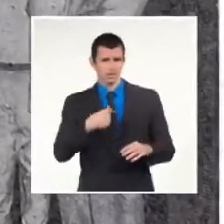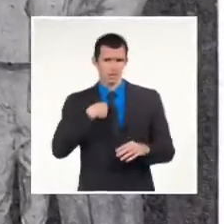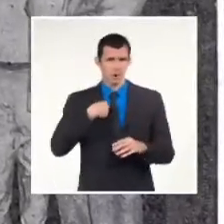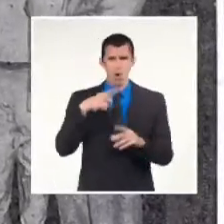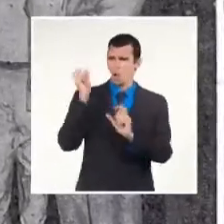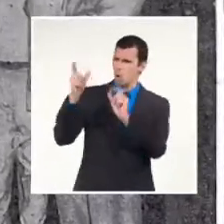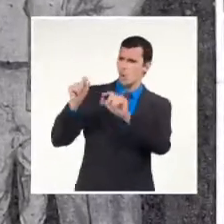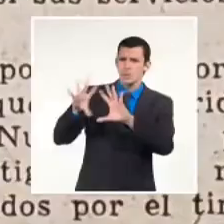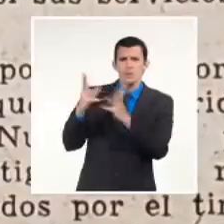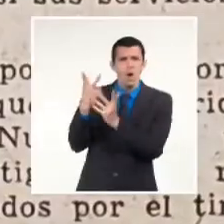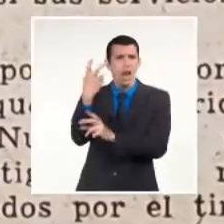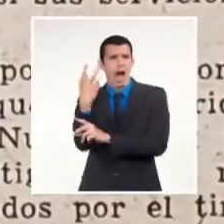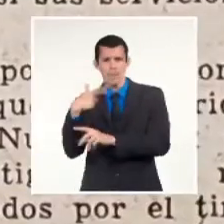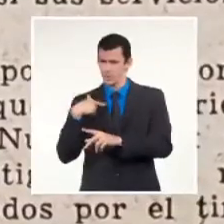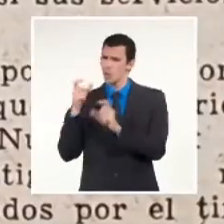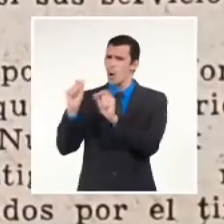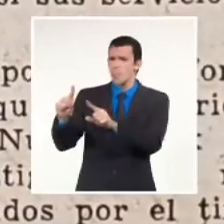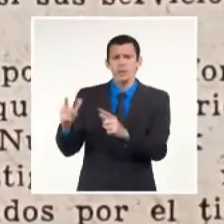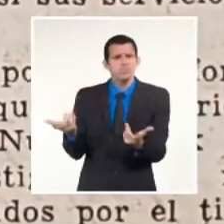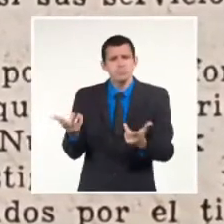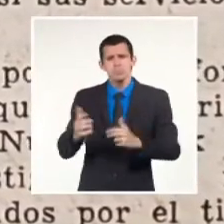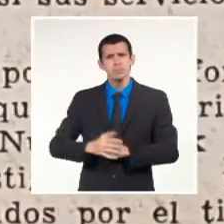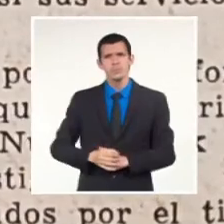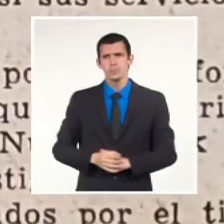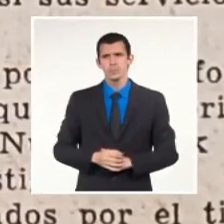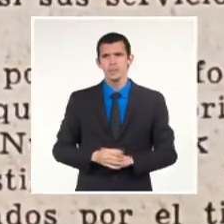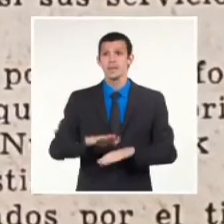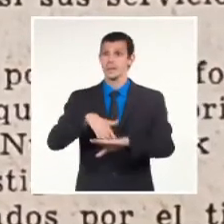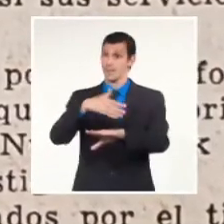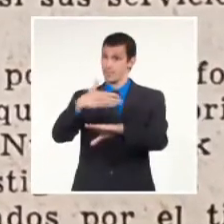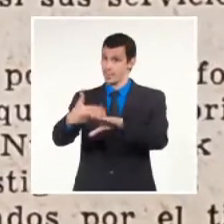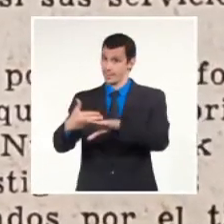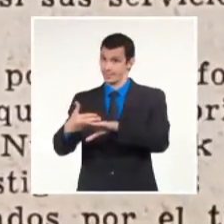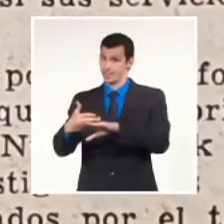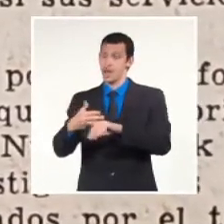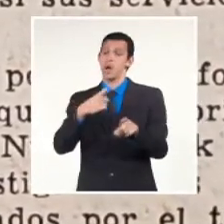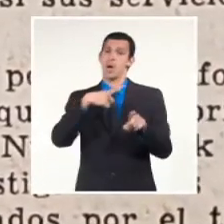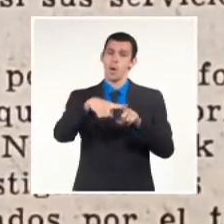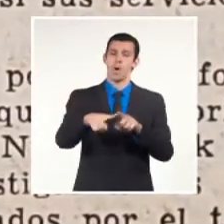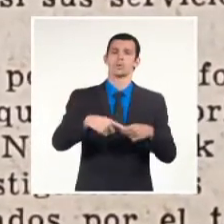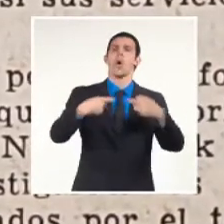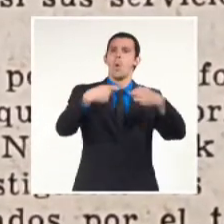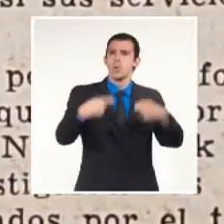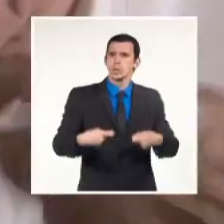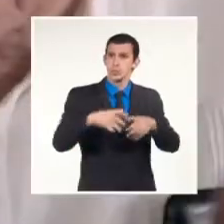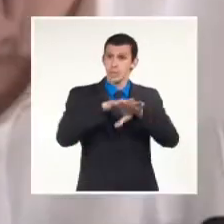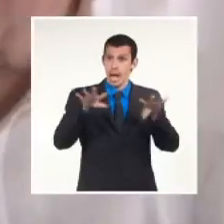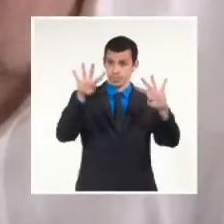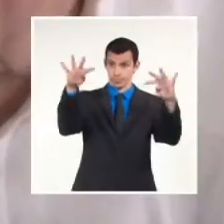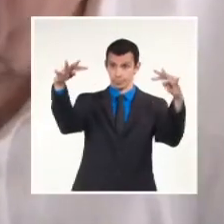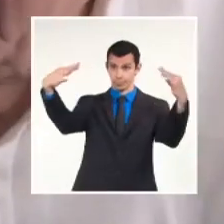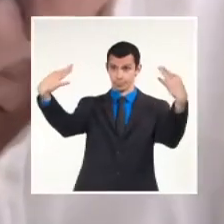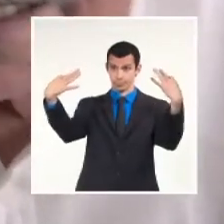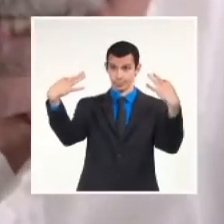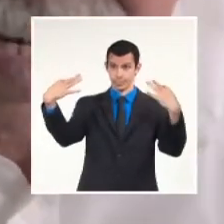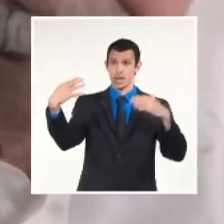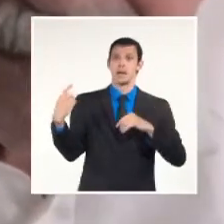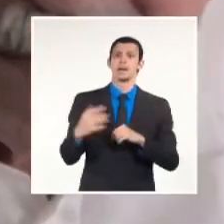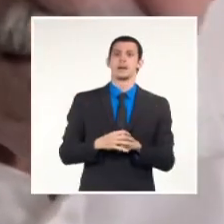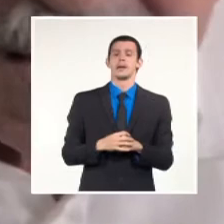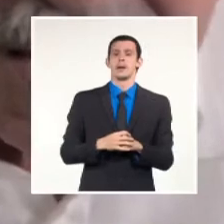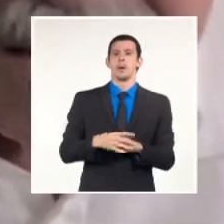le dice al juez que, como yo dije en Washington, que yo compré las almas, ve que el juez me preguntara a quién se las compré,